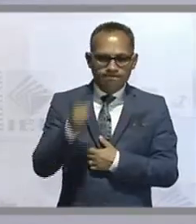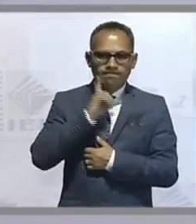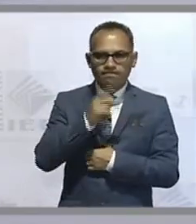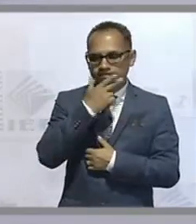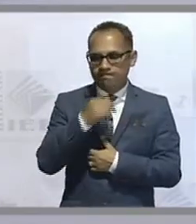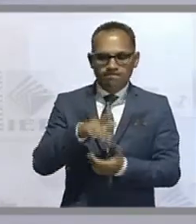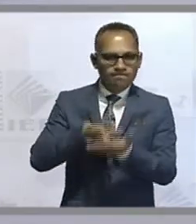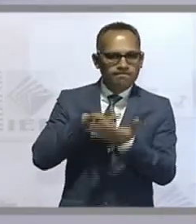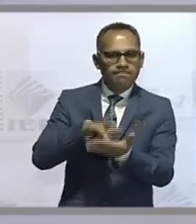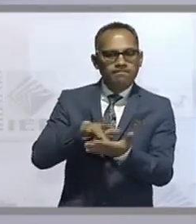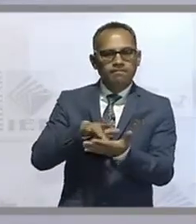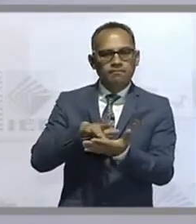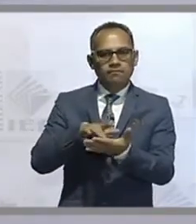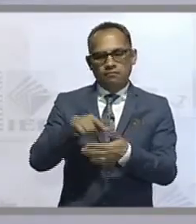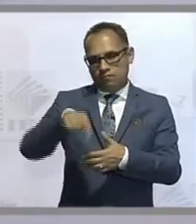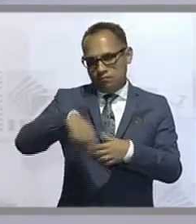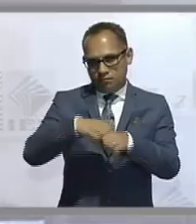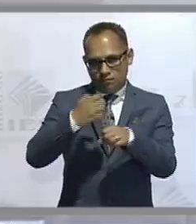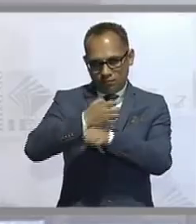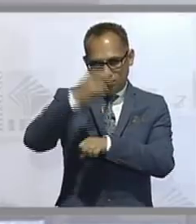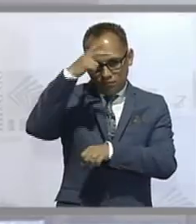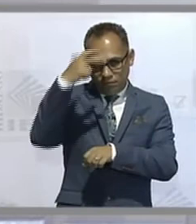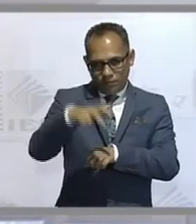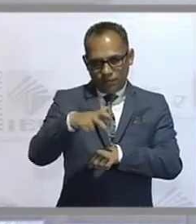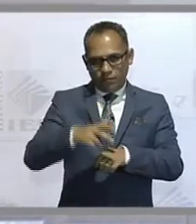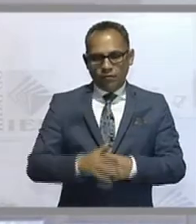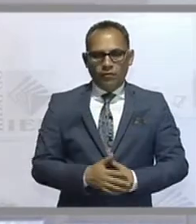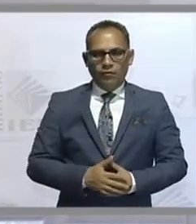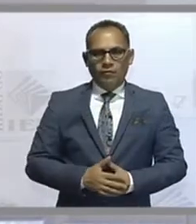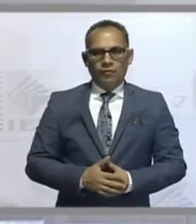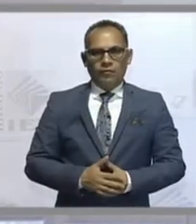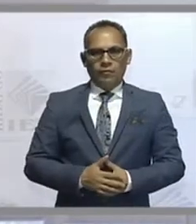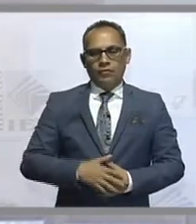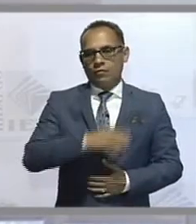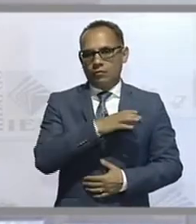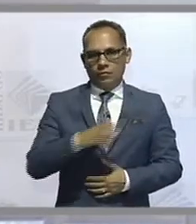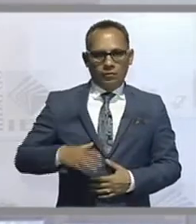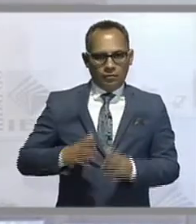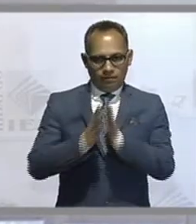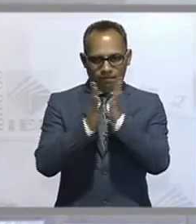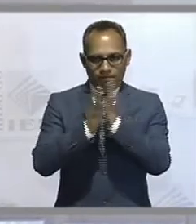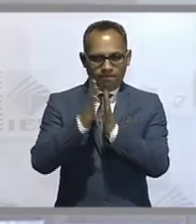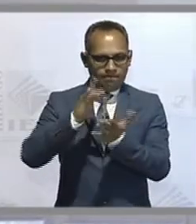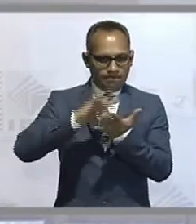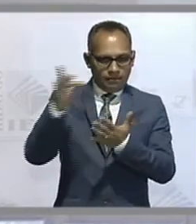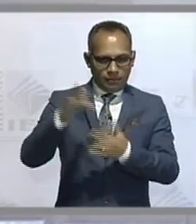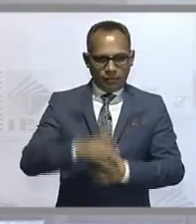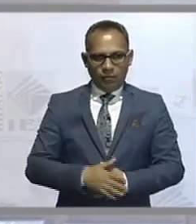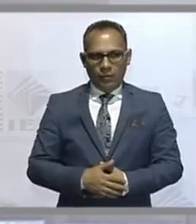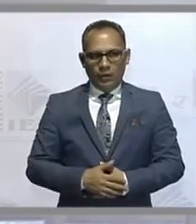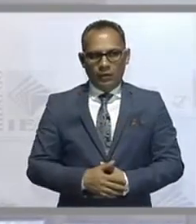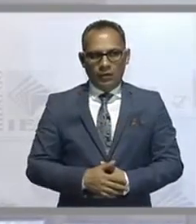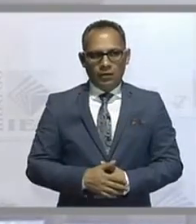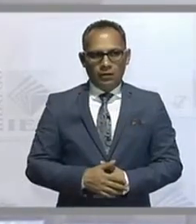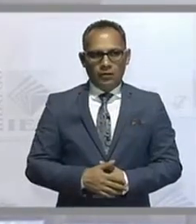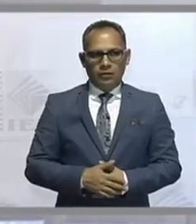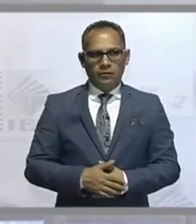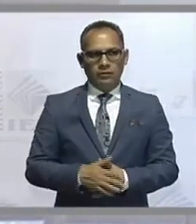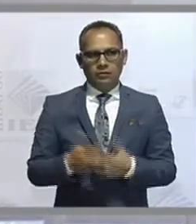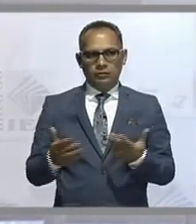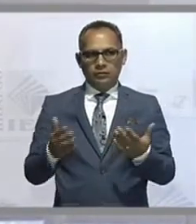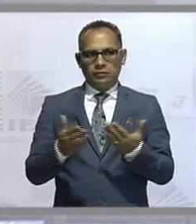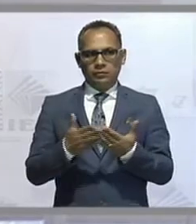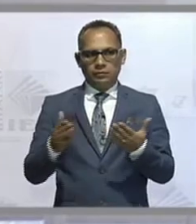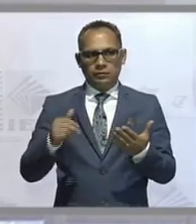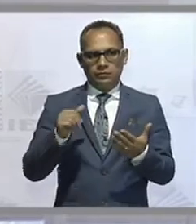hidalgo gracias gracias candidata por su participación de esta manera entramos ahora a